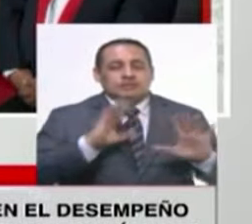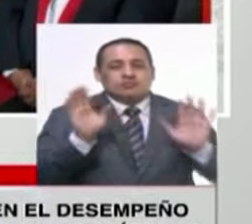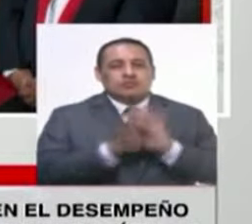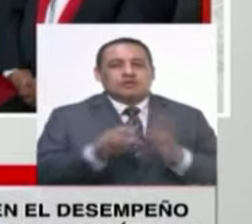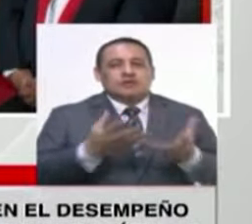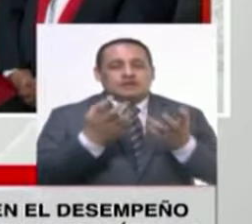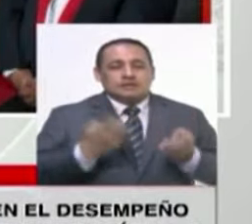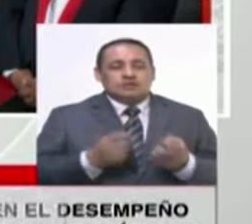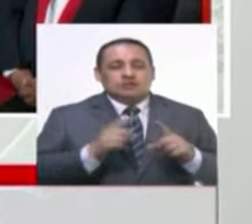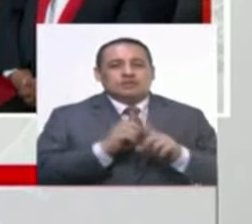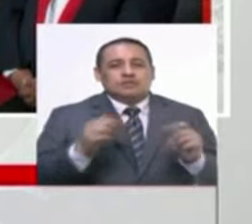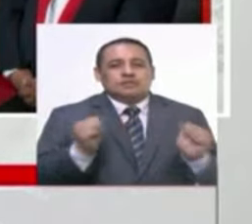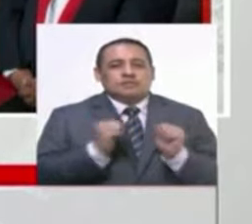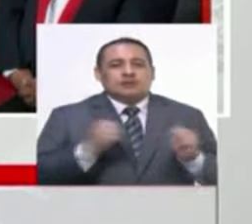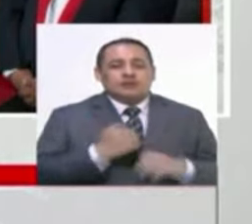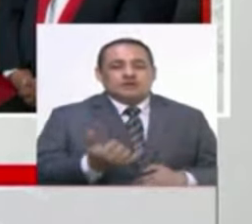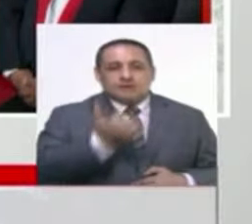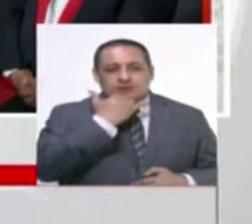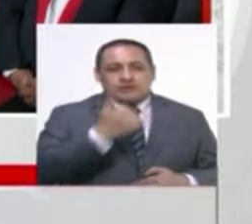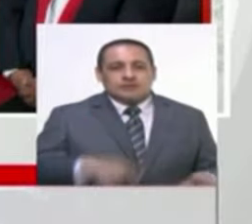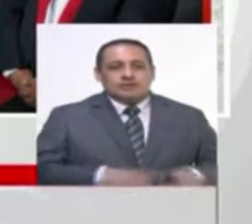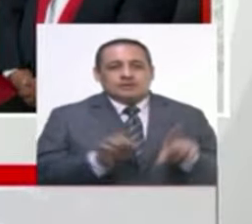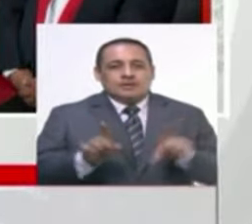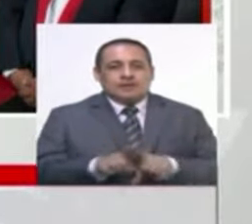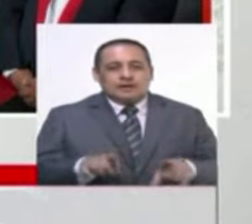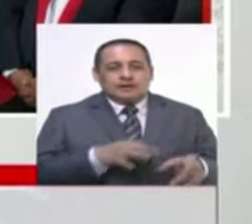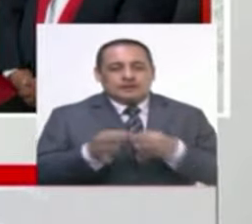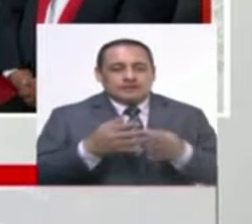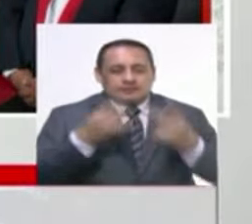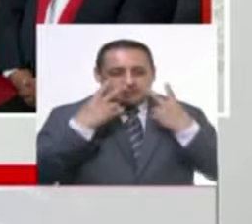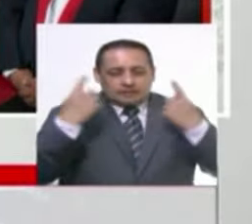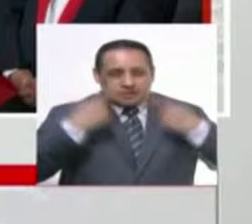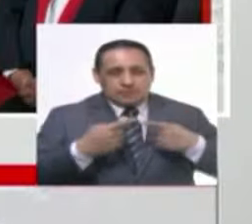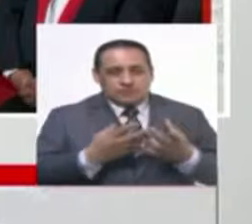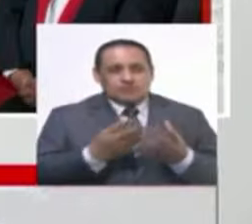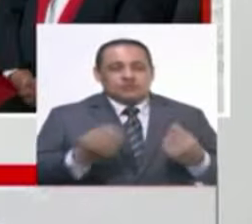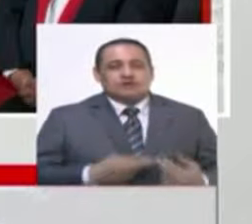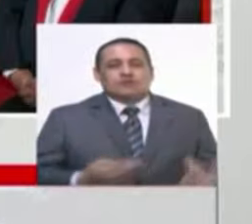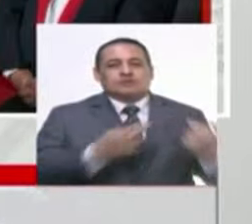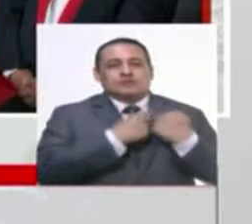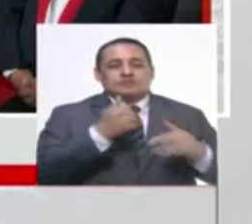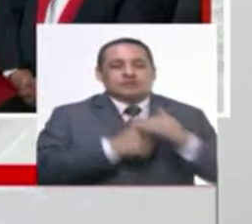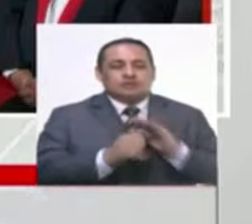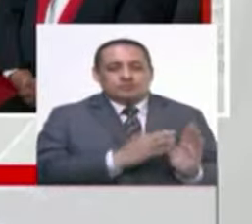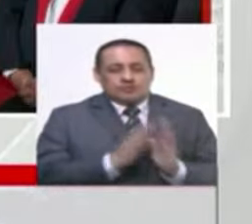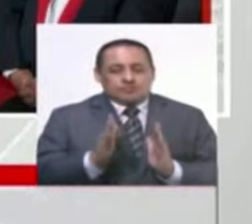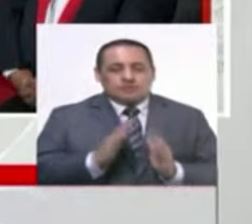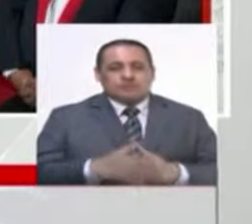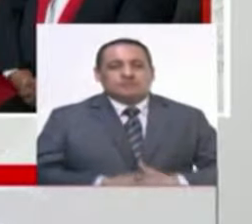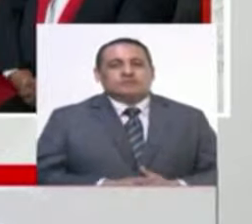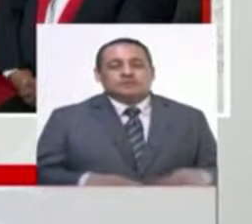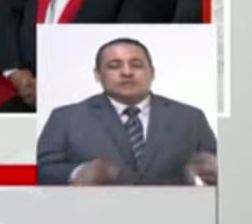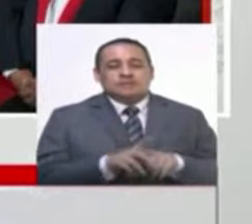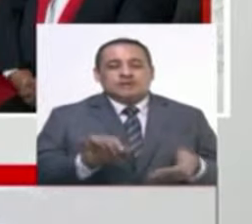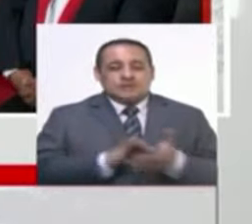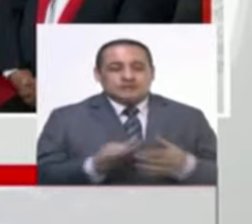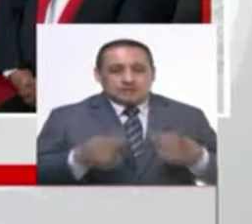porque tienen temor a equivocarse, porque tal vez tengan responsabilidades en estos presuntos actos. Aún